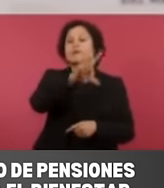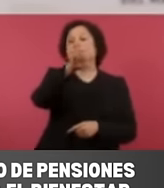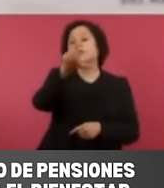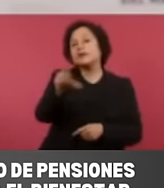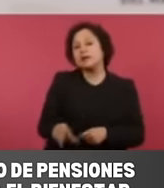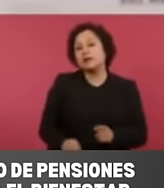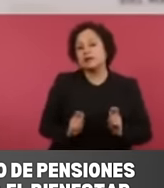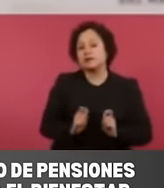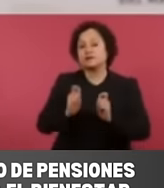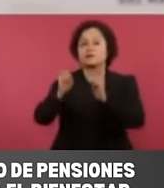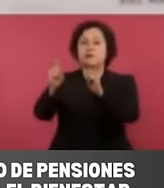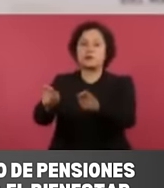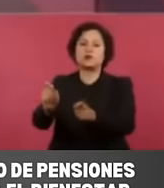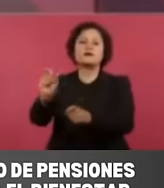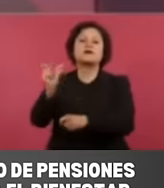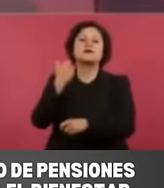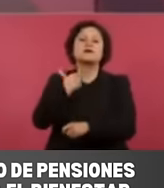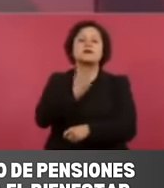con la maestra Ebester,